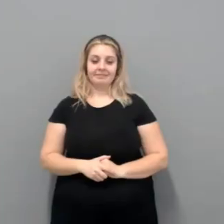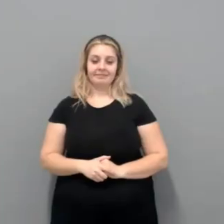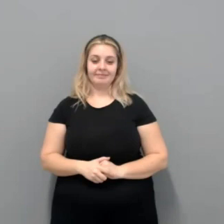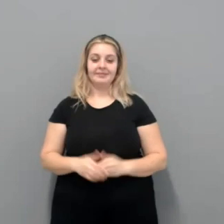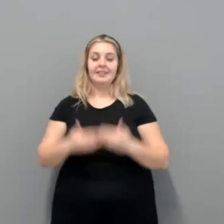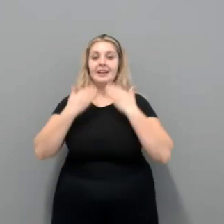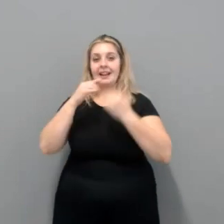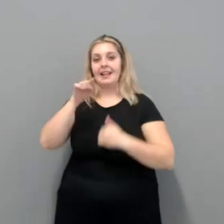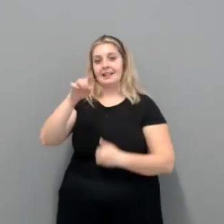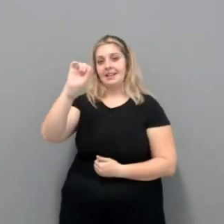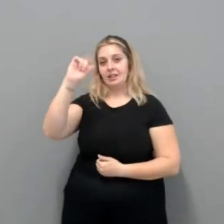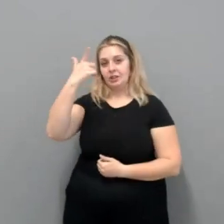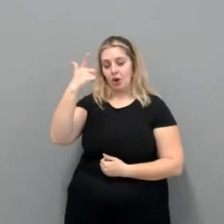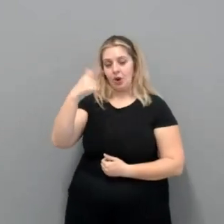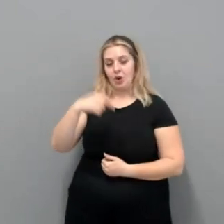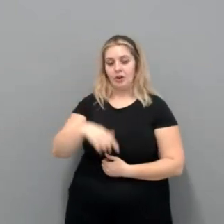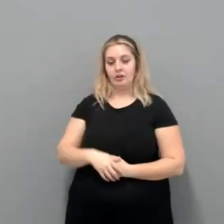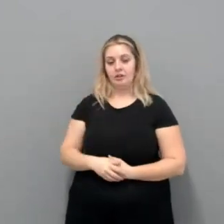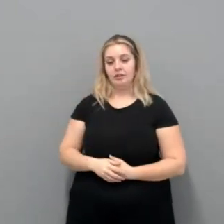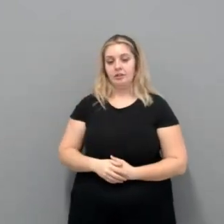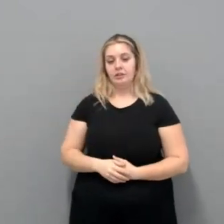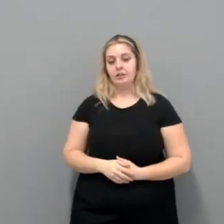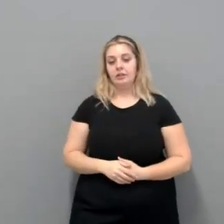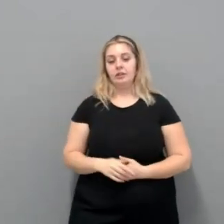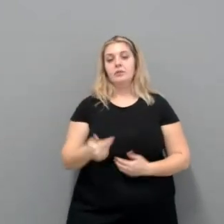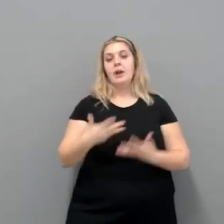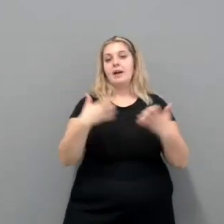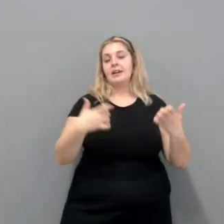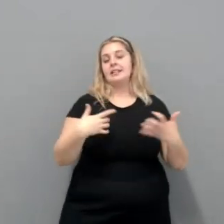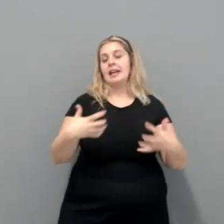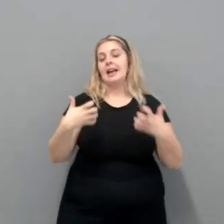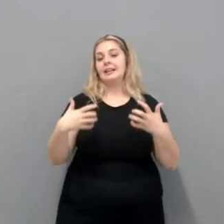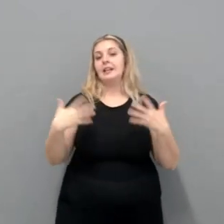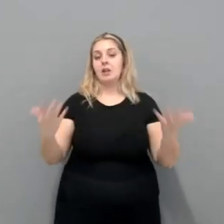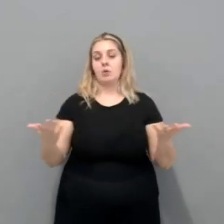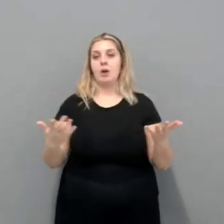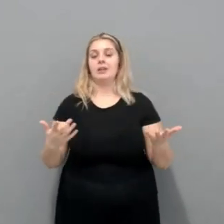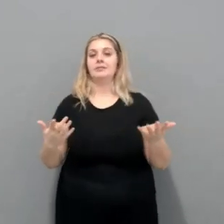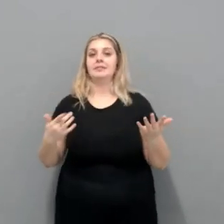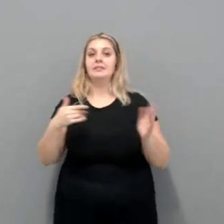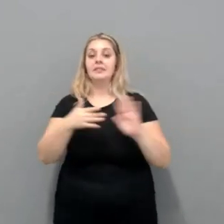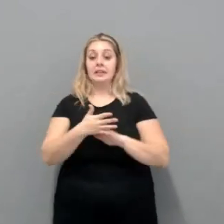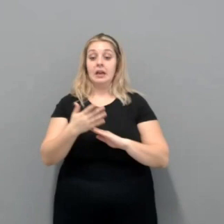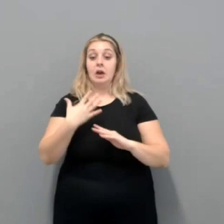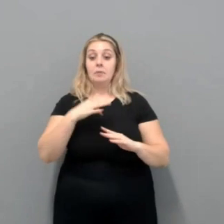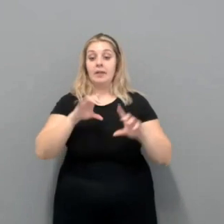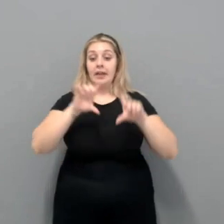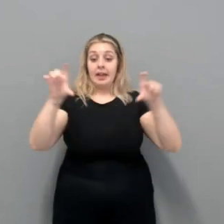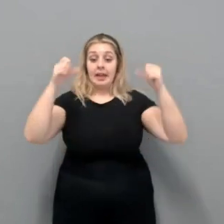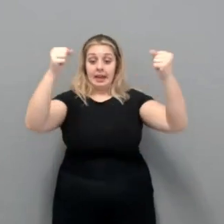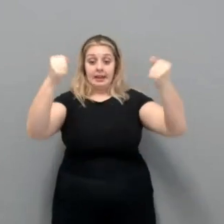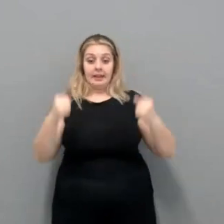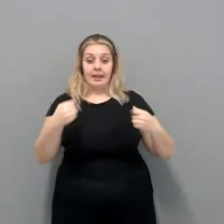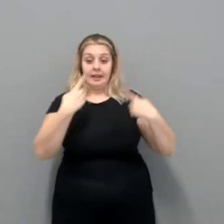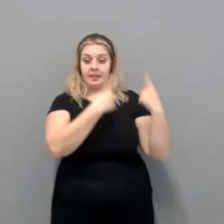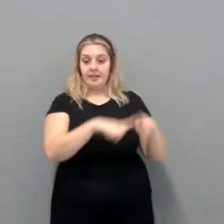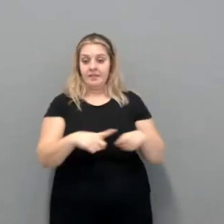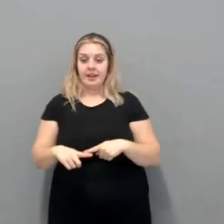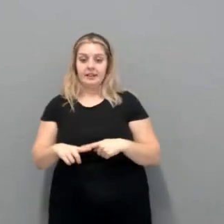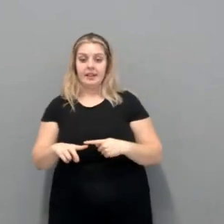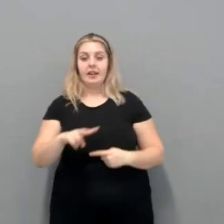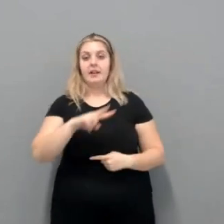Gracias a ti, Sol. Una frase que me ha encantado es que, aunque seamos distintas entidades, compartimos los mismos